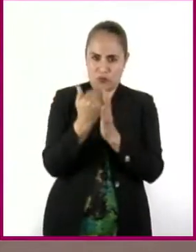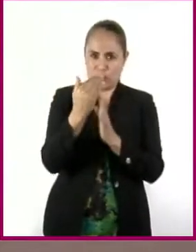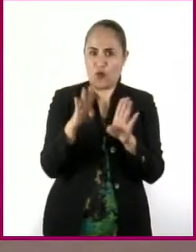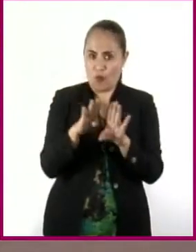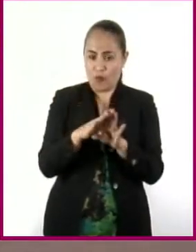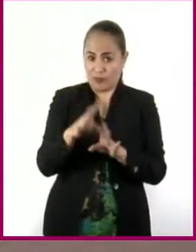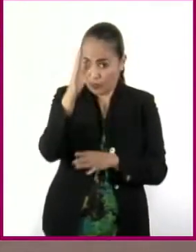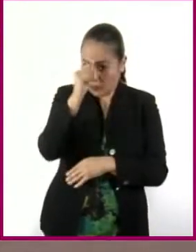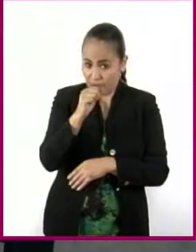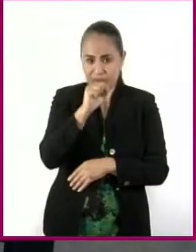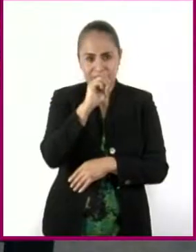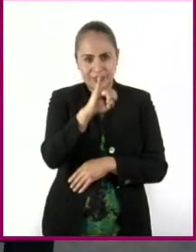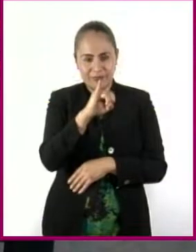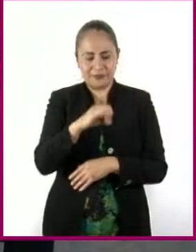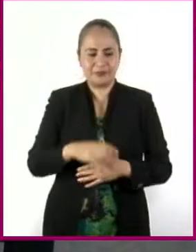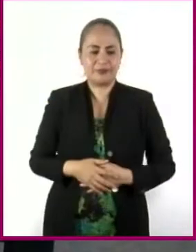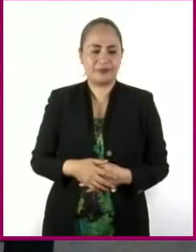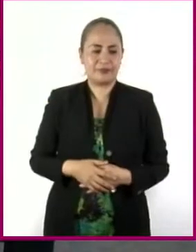bien.